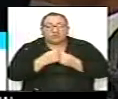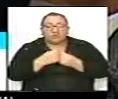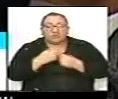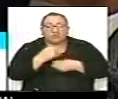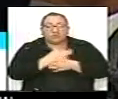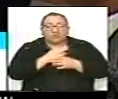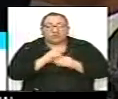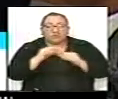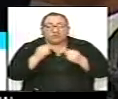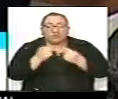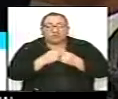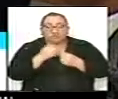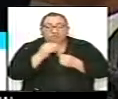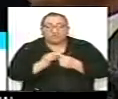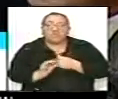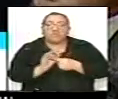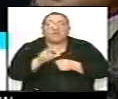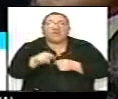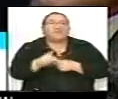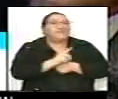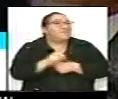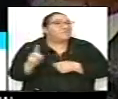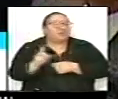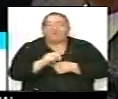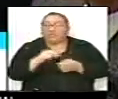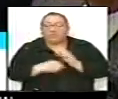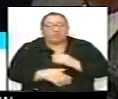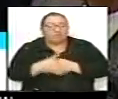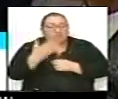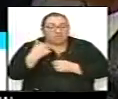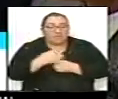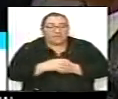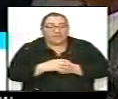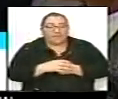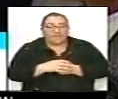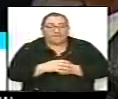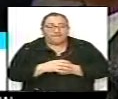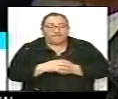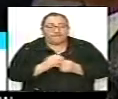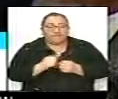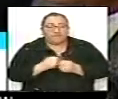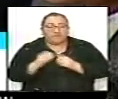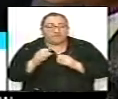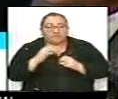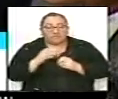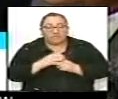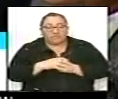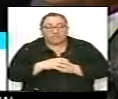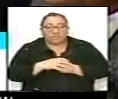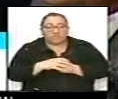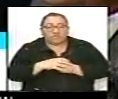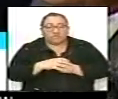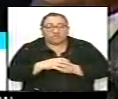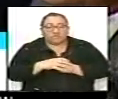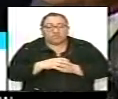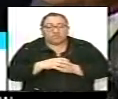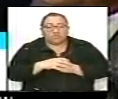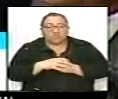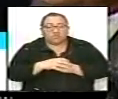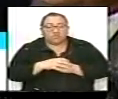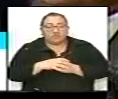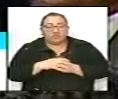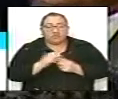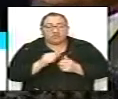forman en el partido. Entonces ya no es como antes en los que las discusiones deban